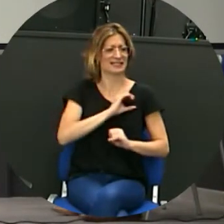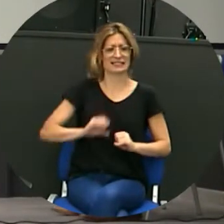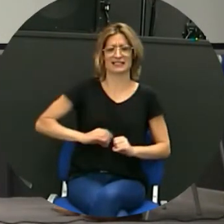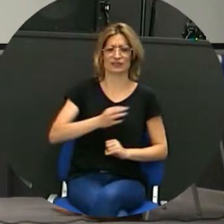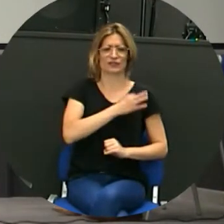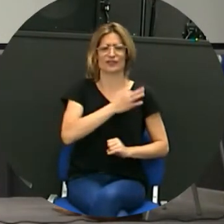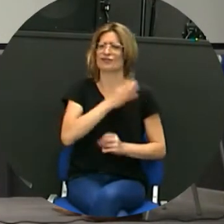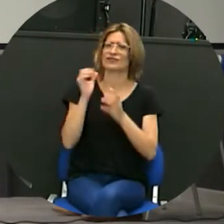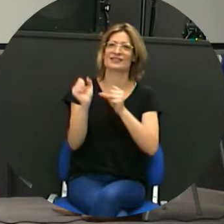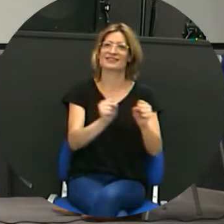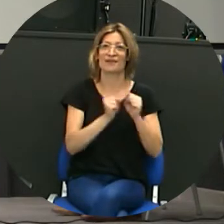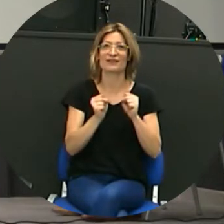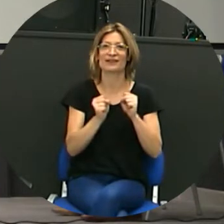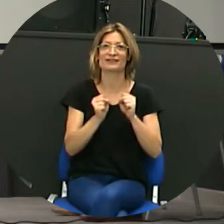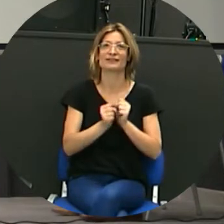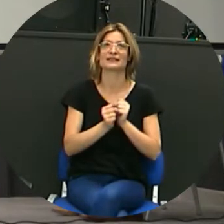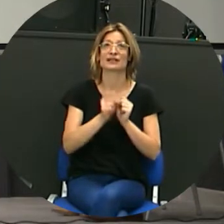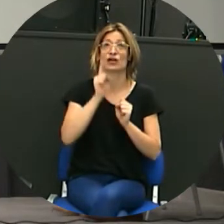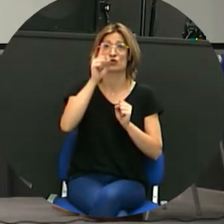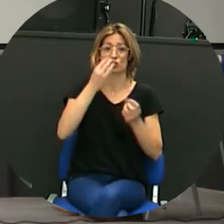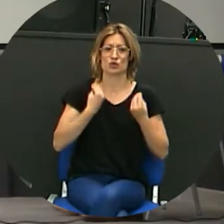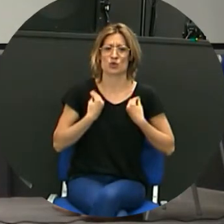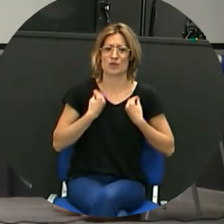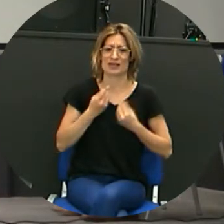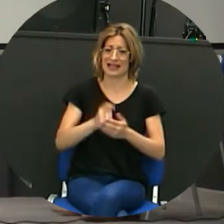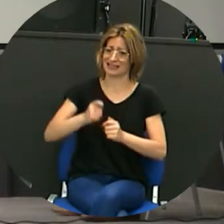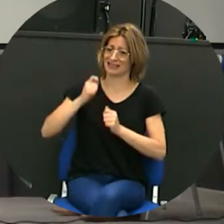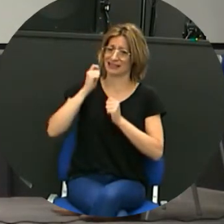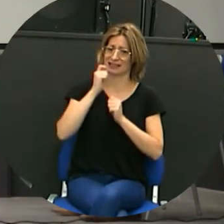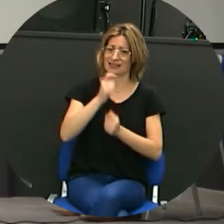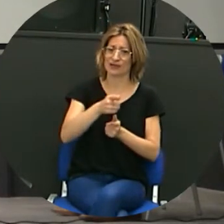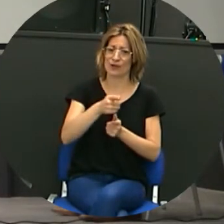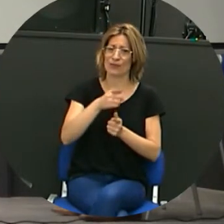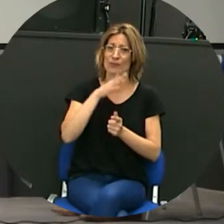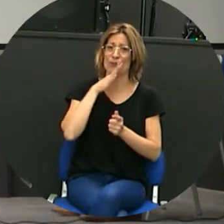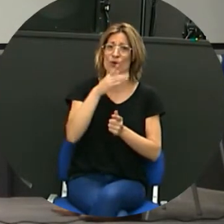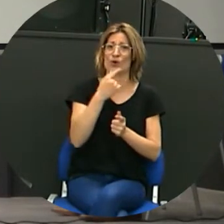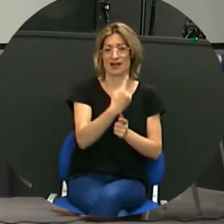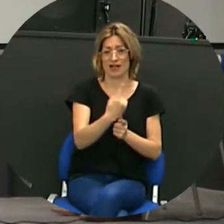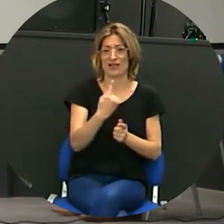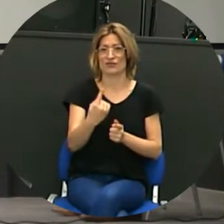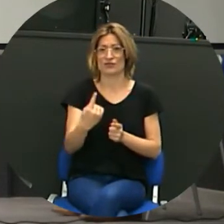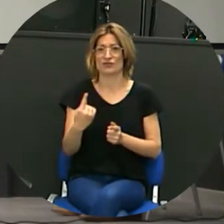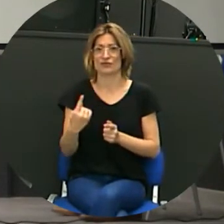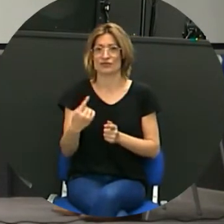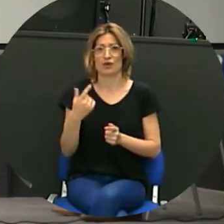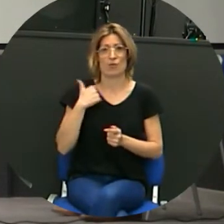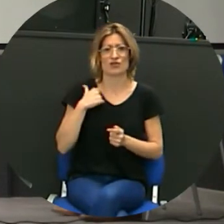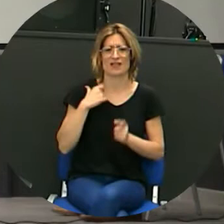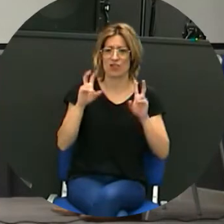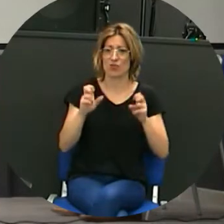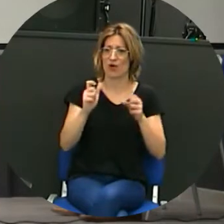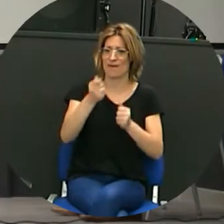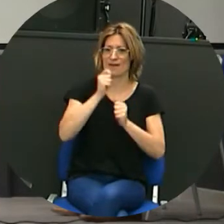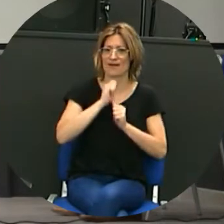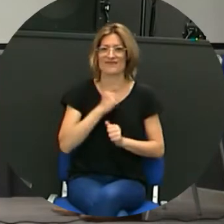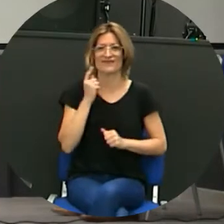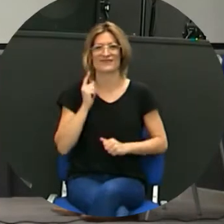y el Salvador, que dio su vida por todos y cada uno de nosotros y nos dio una nueva oportunidad.